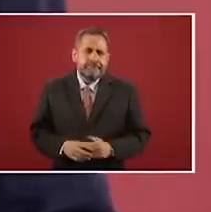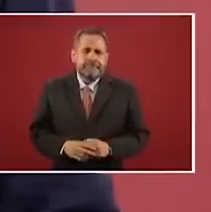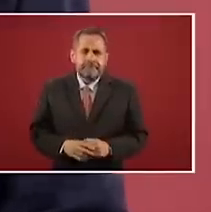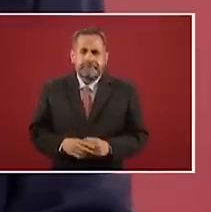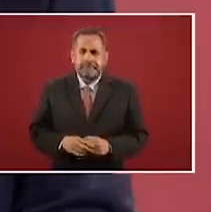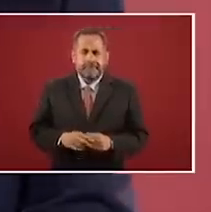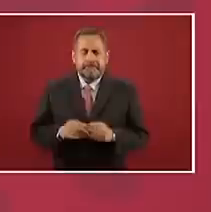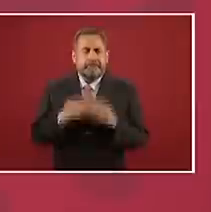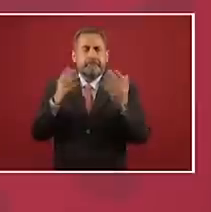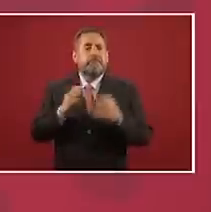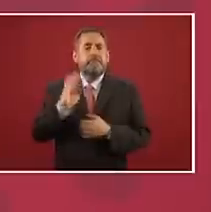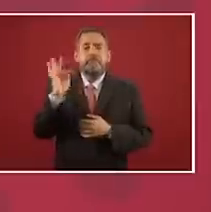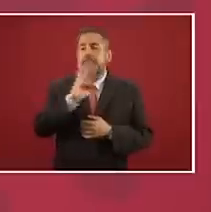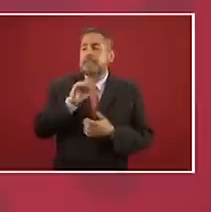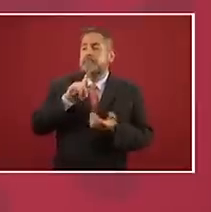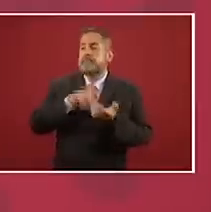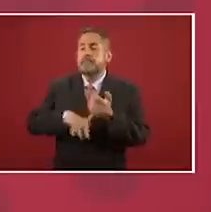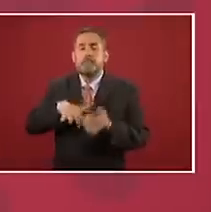Si hay corrupción,